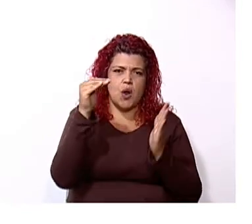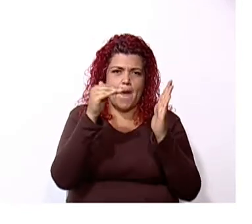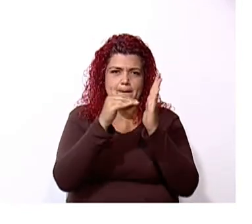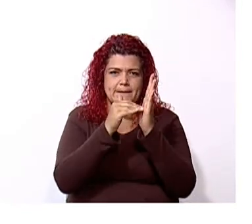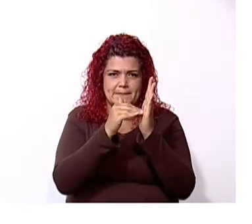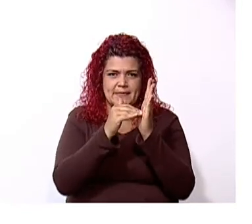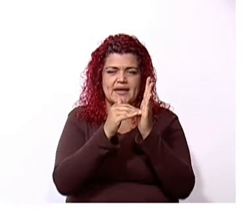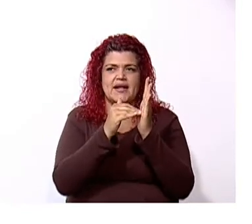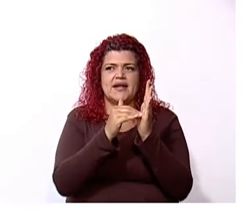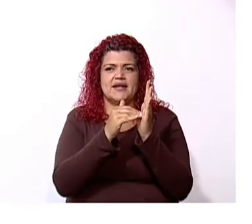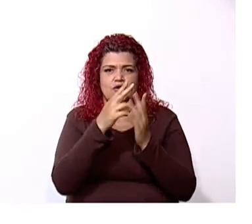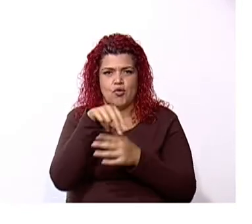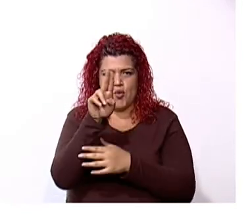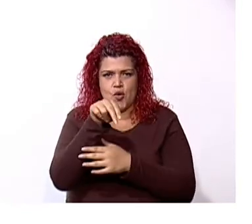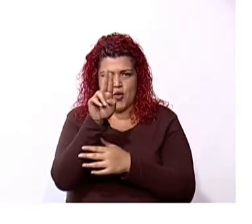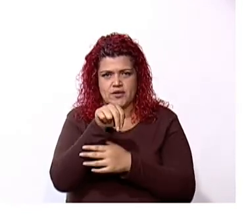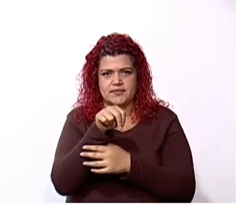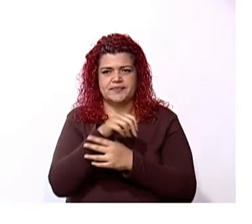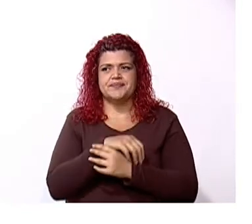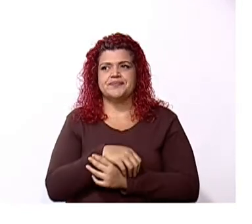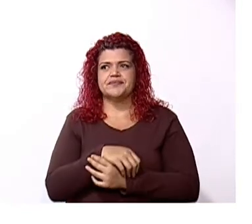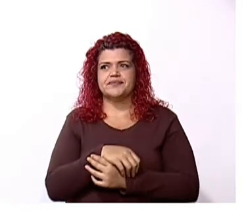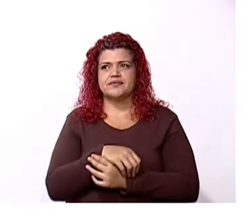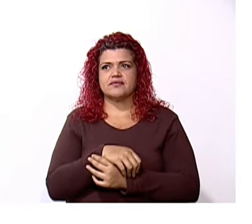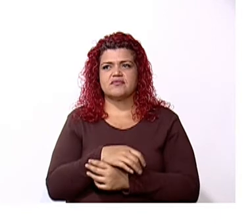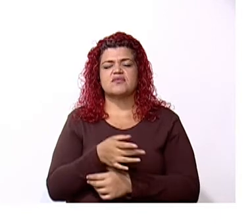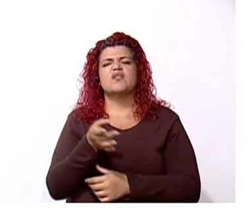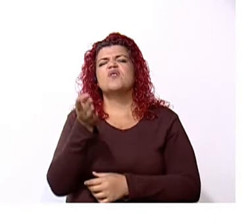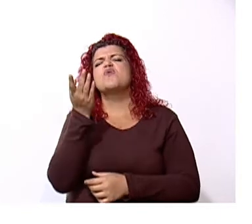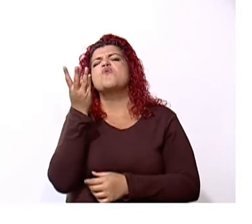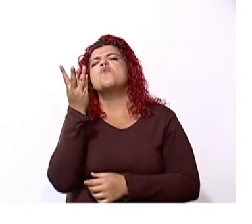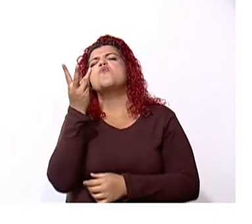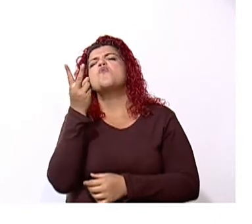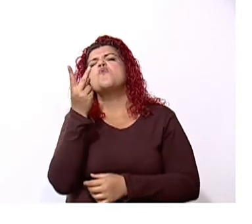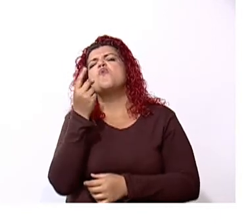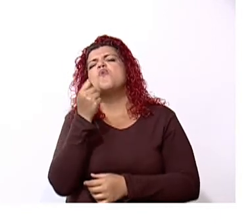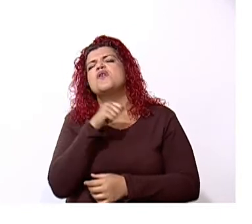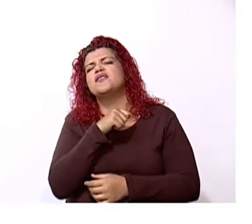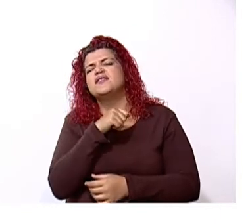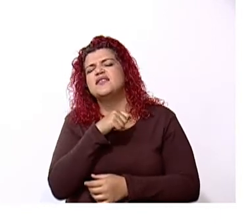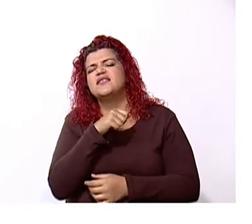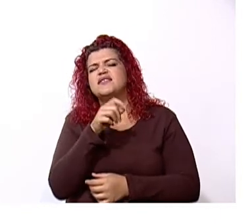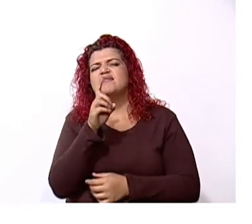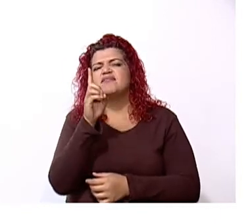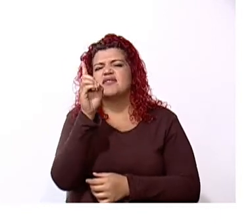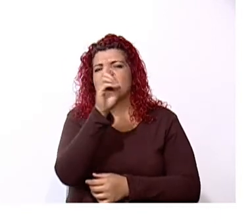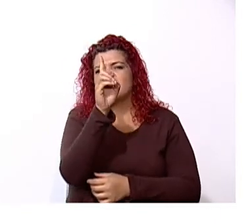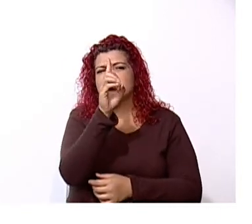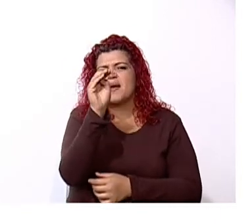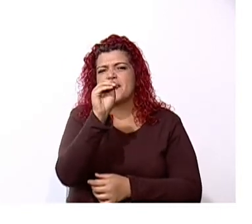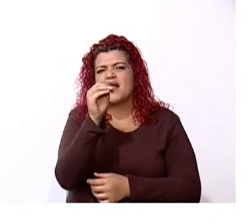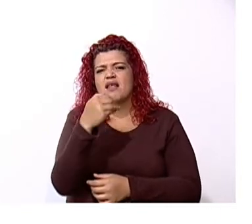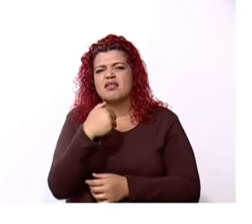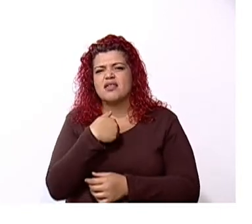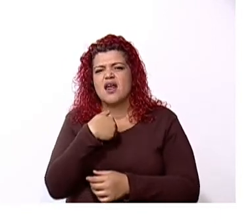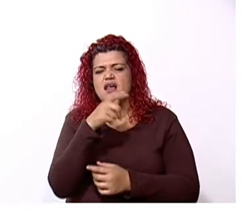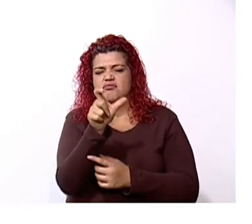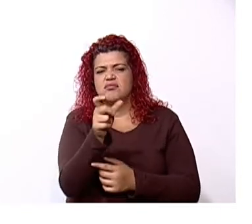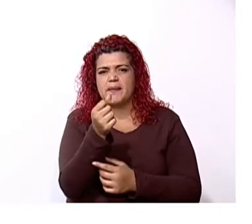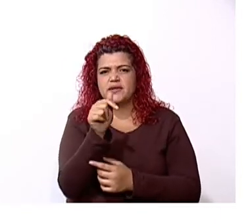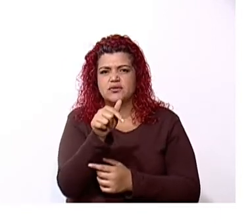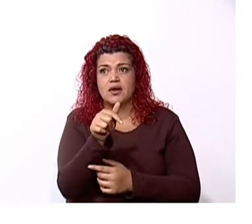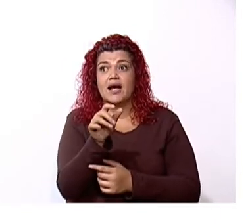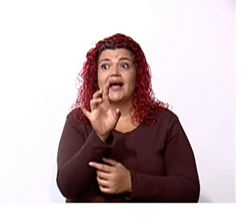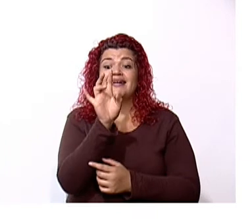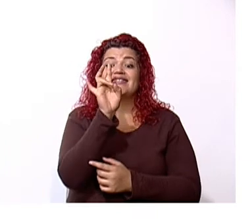75.000 colones. ¿Cuántas decenas de millar tiene el precio? Muy bien,